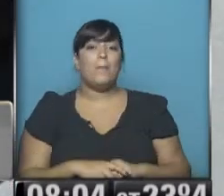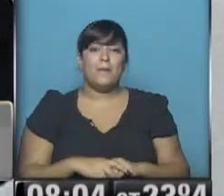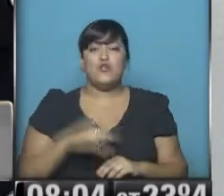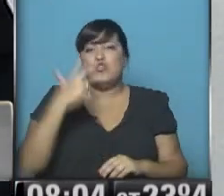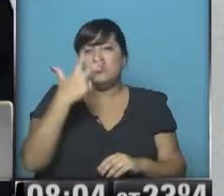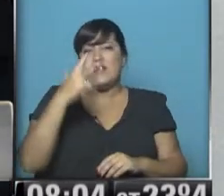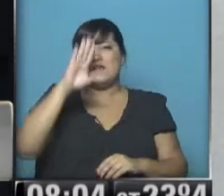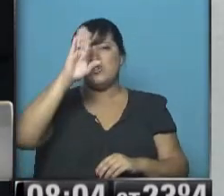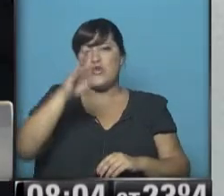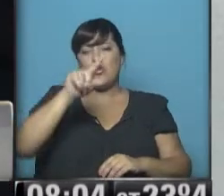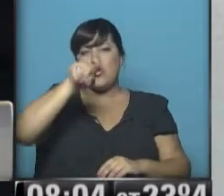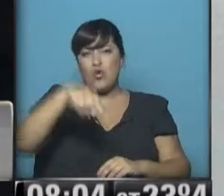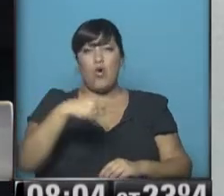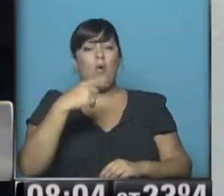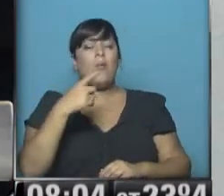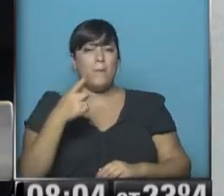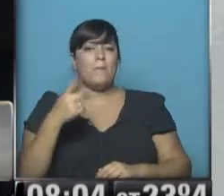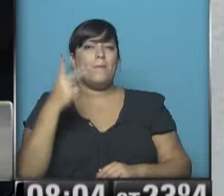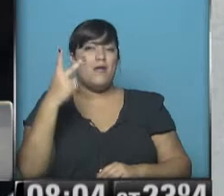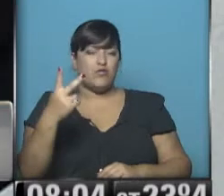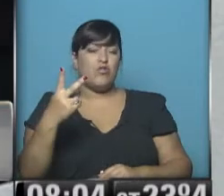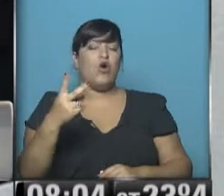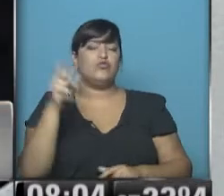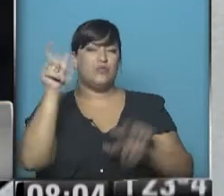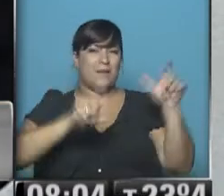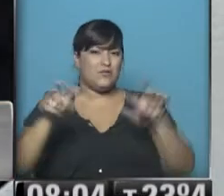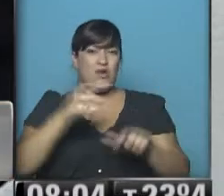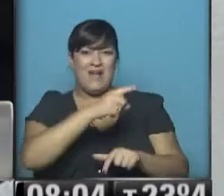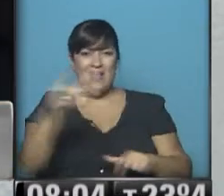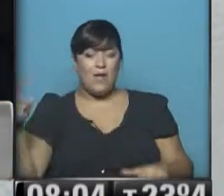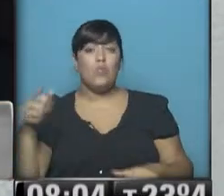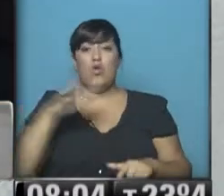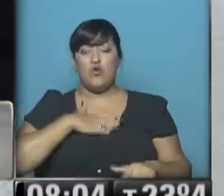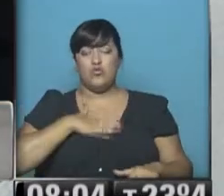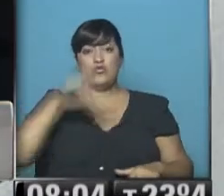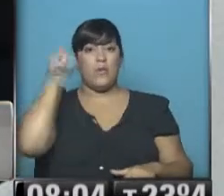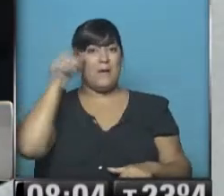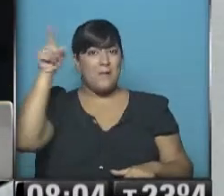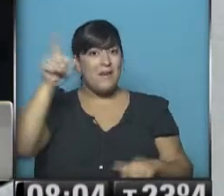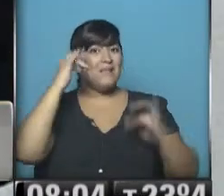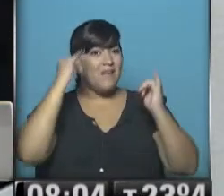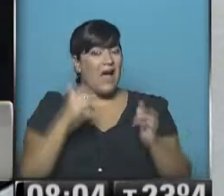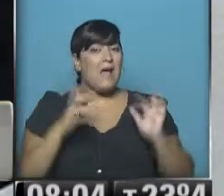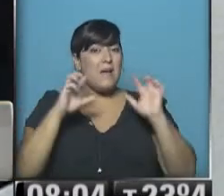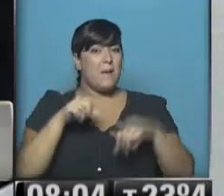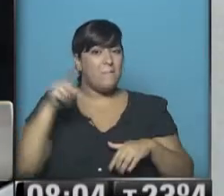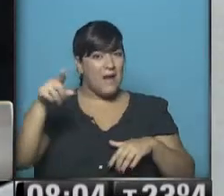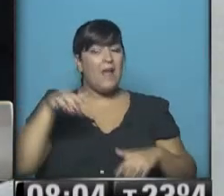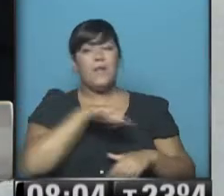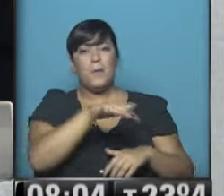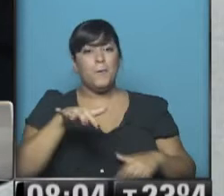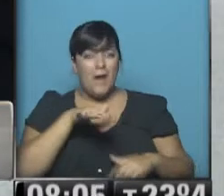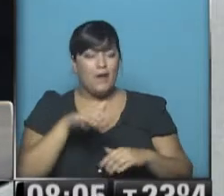3,2 miembros por cada una nosotros en mar de plata entre otras cuestiones tenemos un programa del barrio